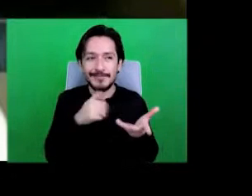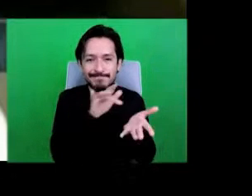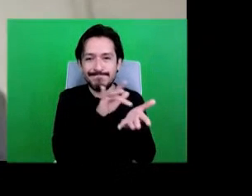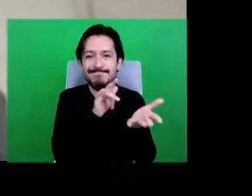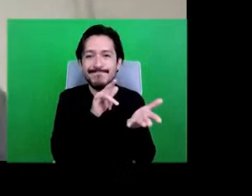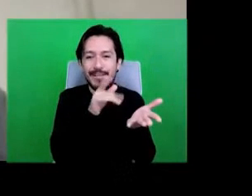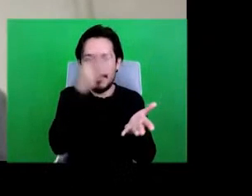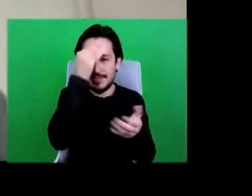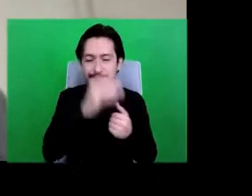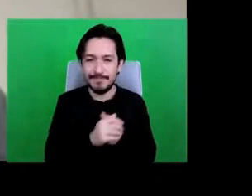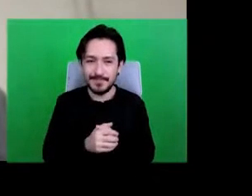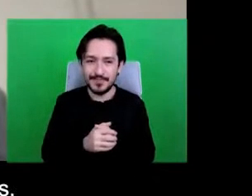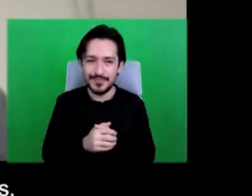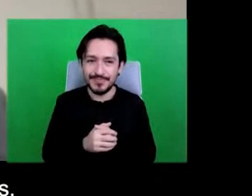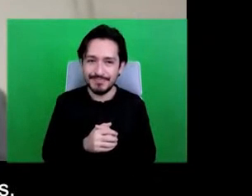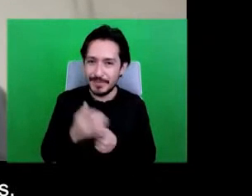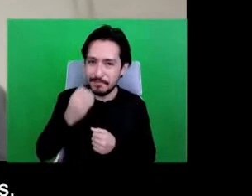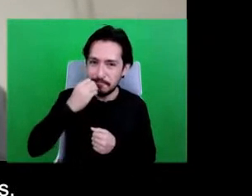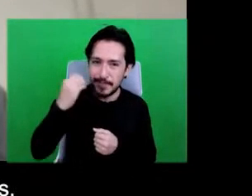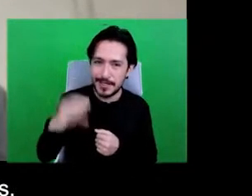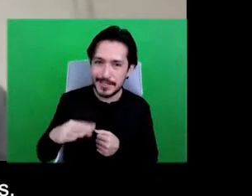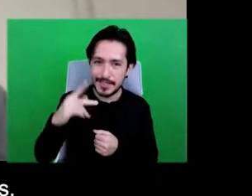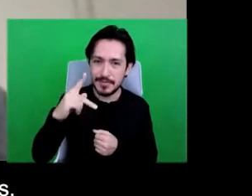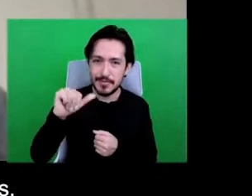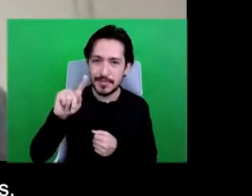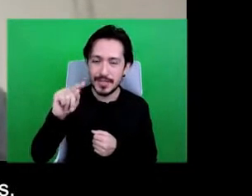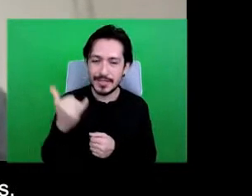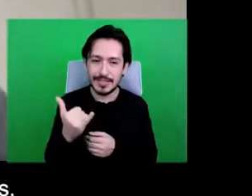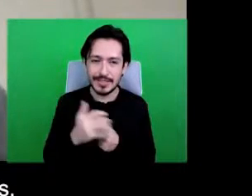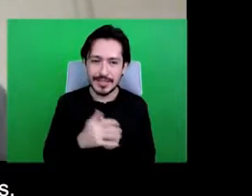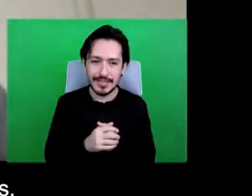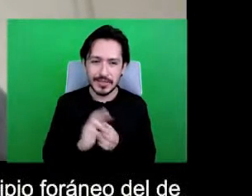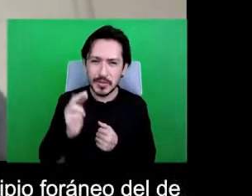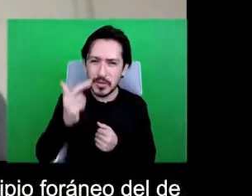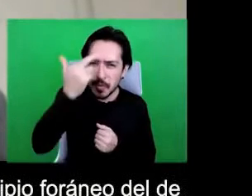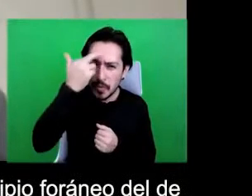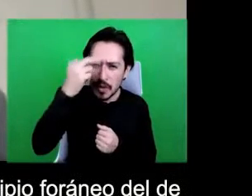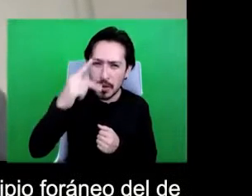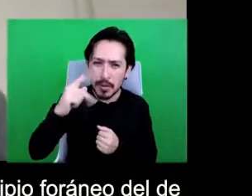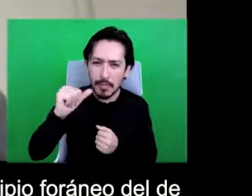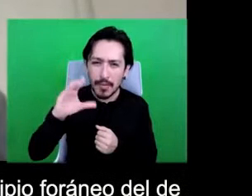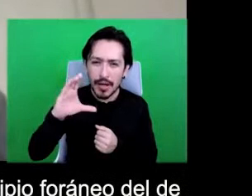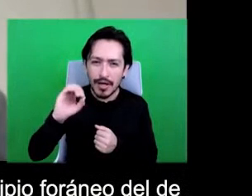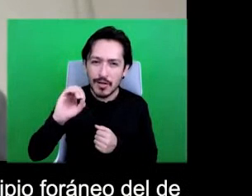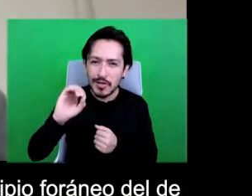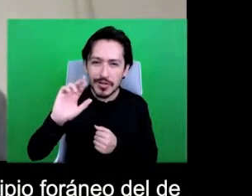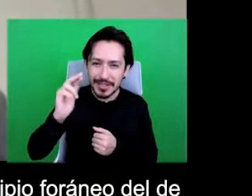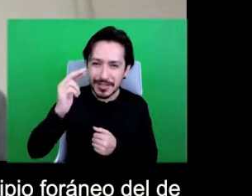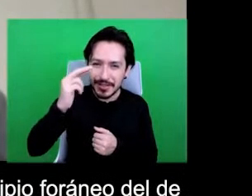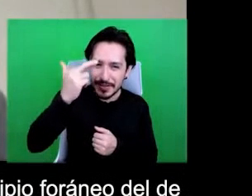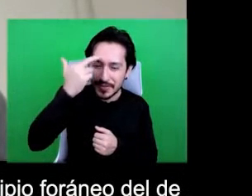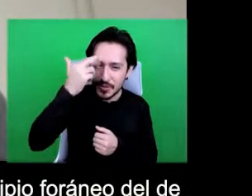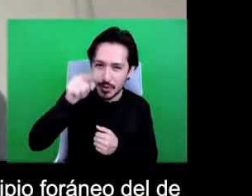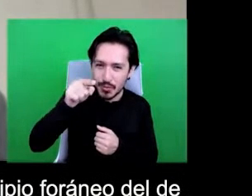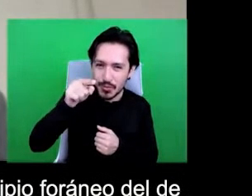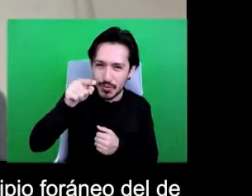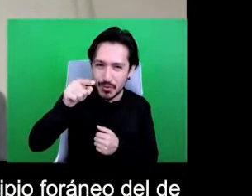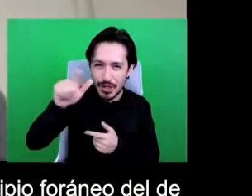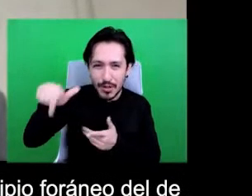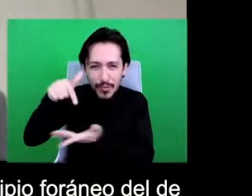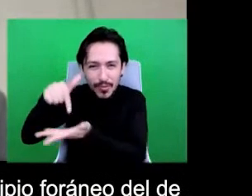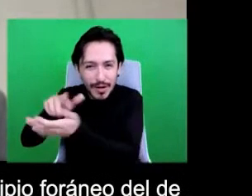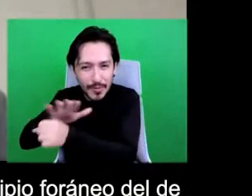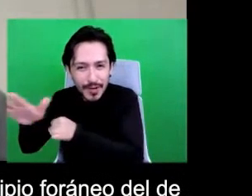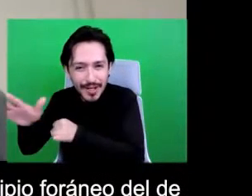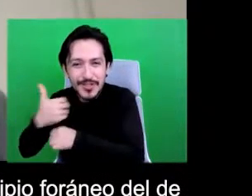Padrísimo, Pati, muchísimas gracias. Sí, Paco, no me acuerdo en qué municipio estás, sé que no estás en la zona metropolitana y creo que esa parte quiero